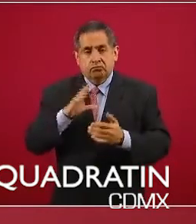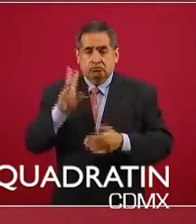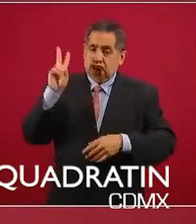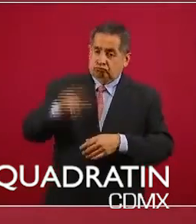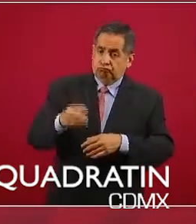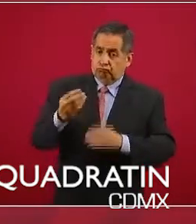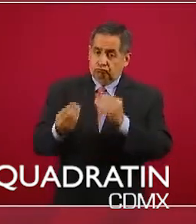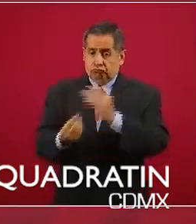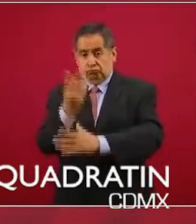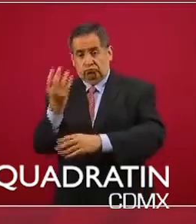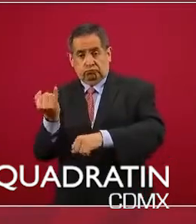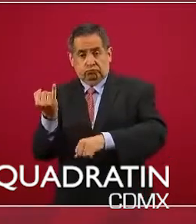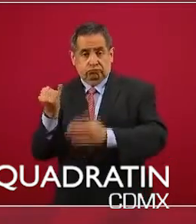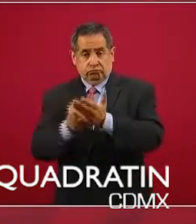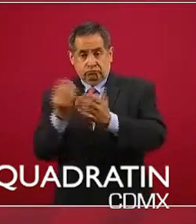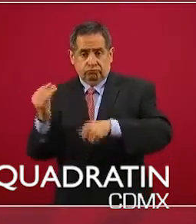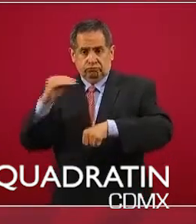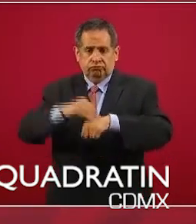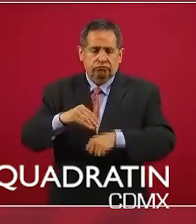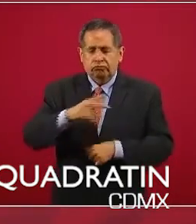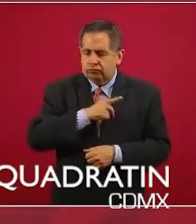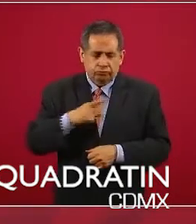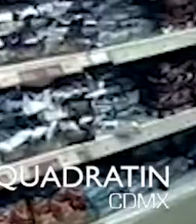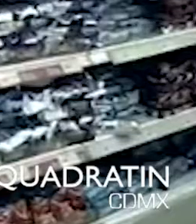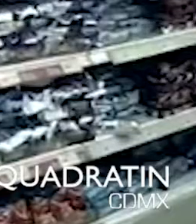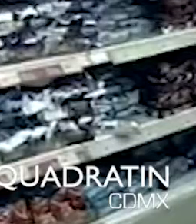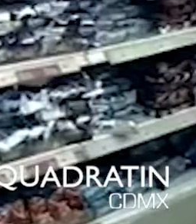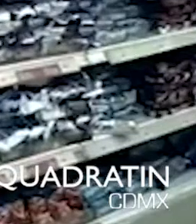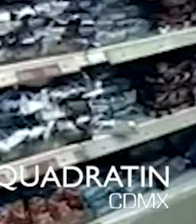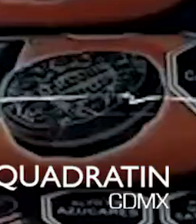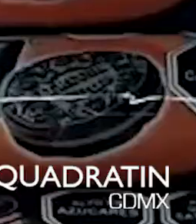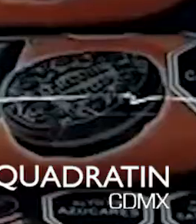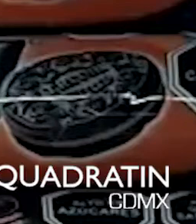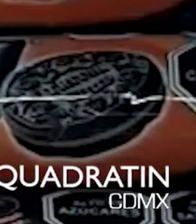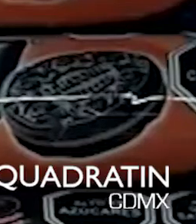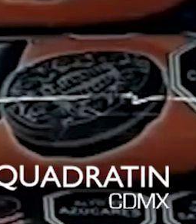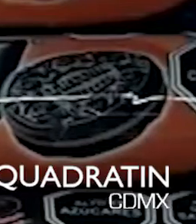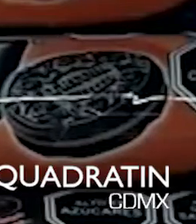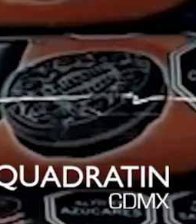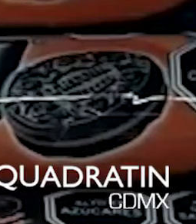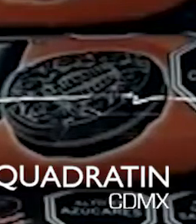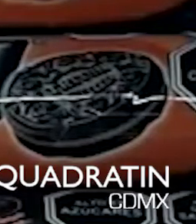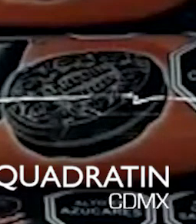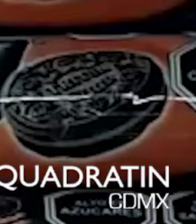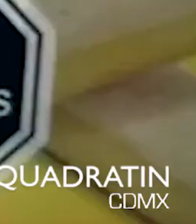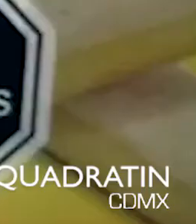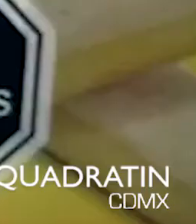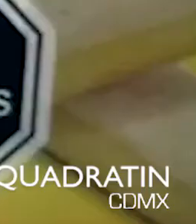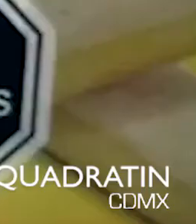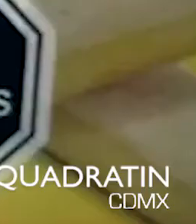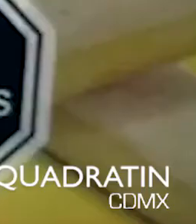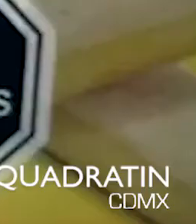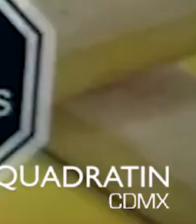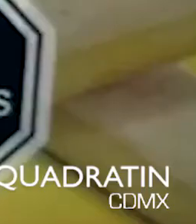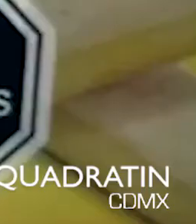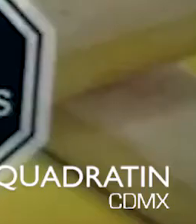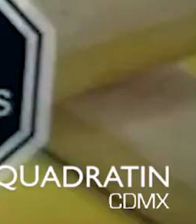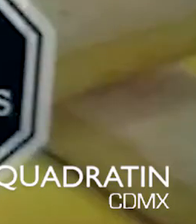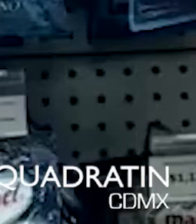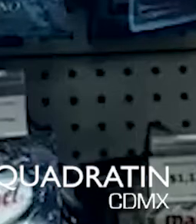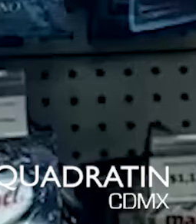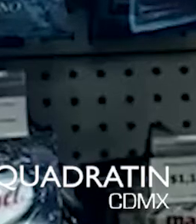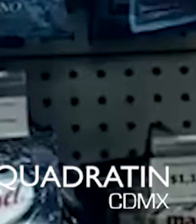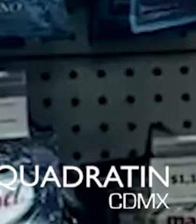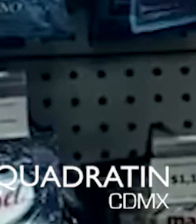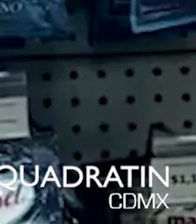reales. Para López Obrador, la práctica de anteriores legislaturas por incrementar impuestos a ciertos productos con la supuesta finalidad de que el Ejecutivo tenga